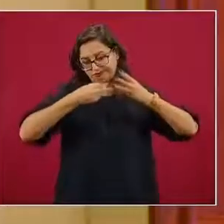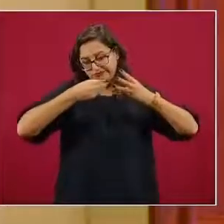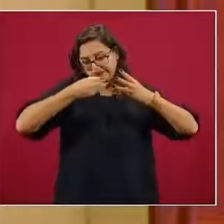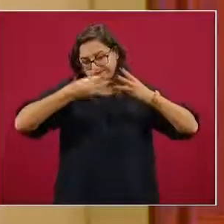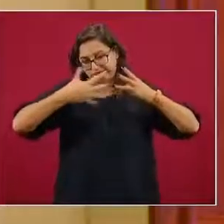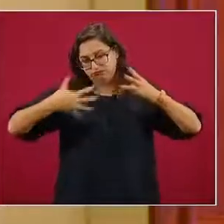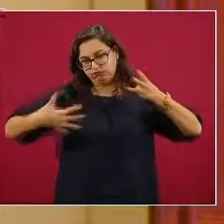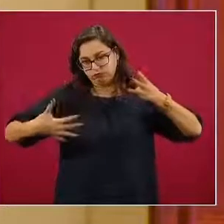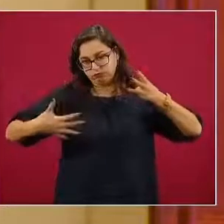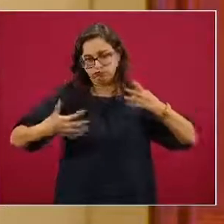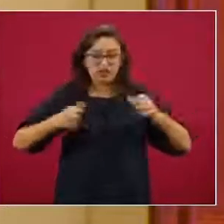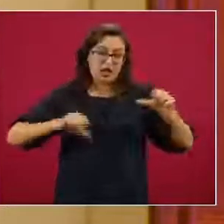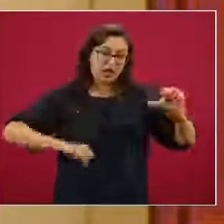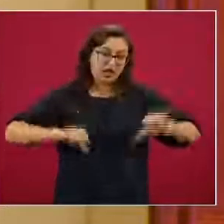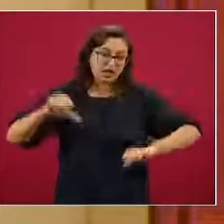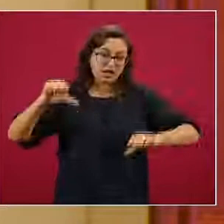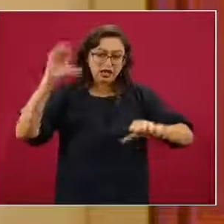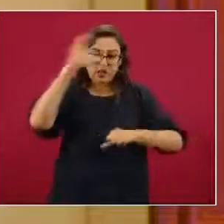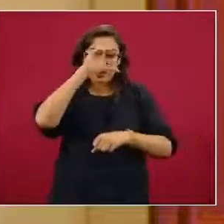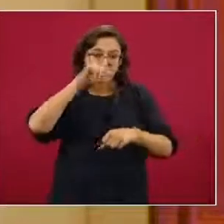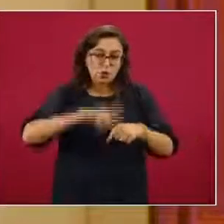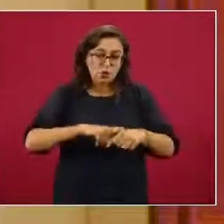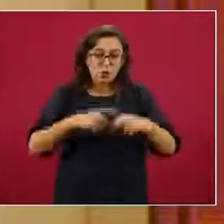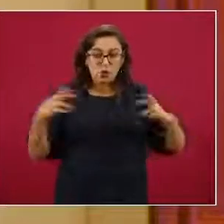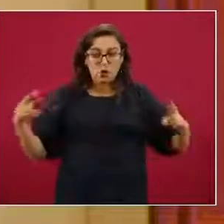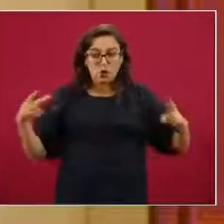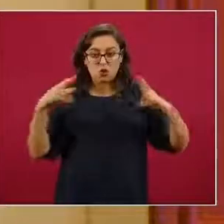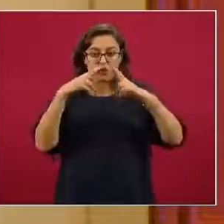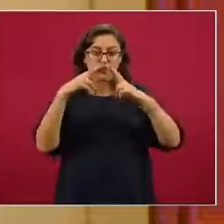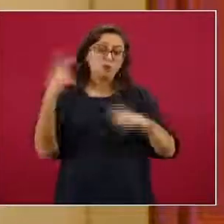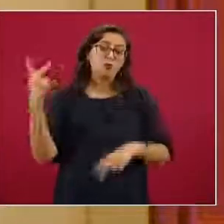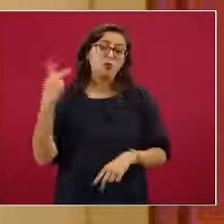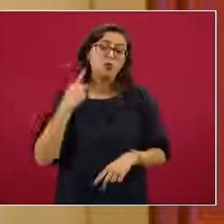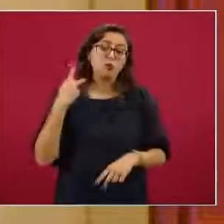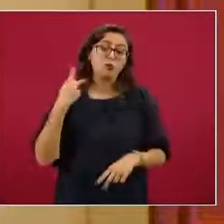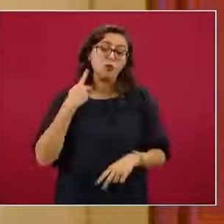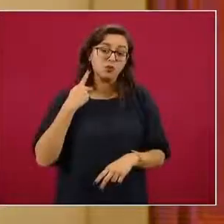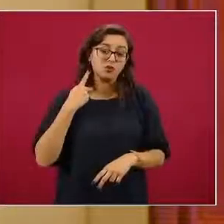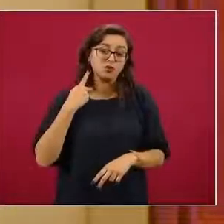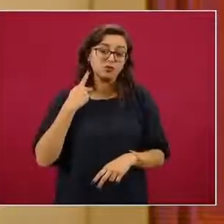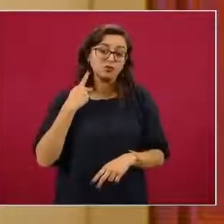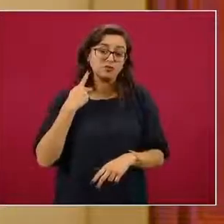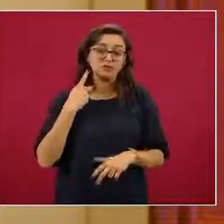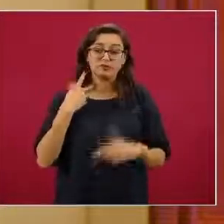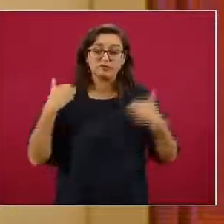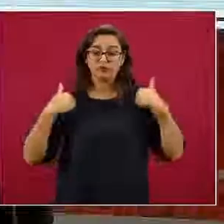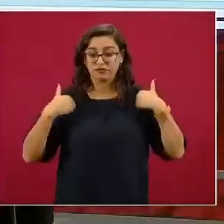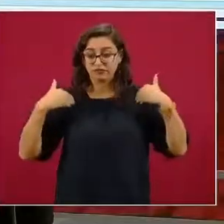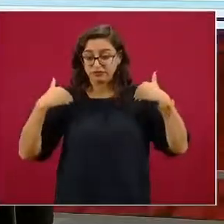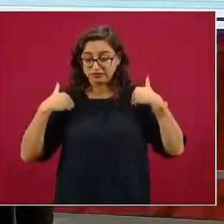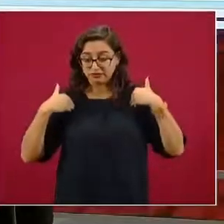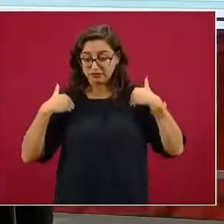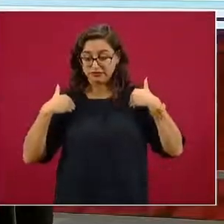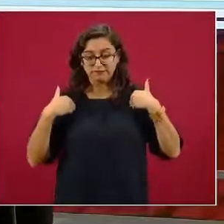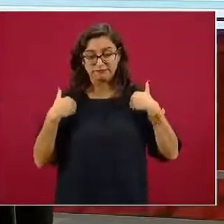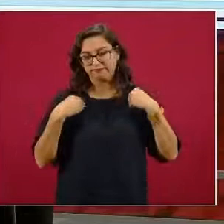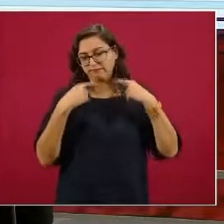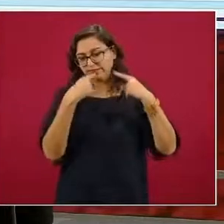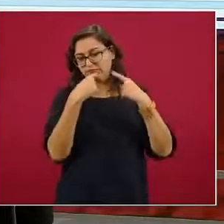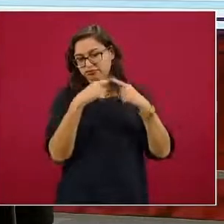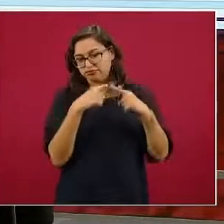de actividades culturales, religiosas, políticas, de esparcimiento,